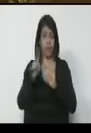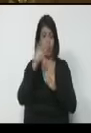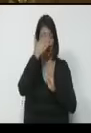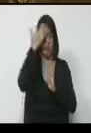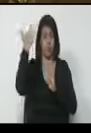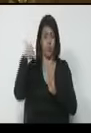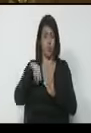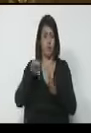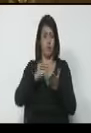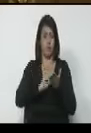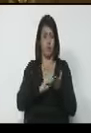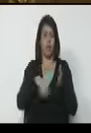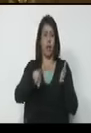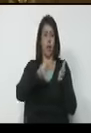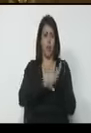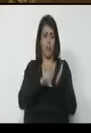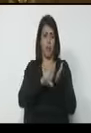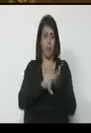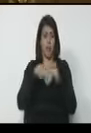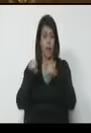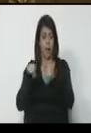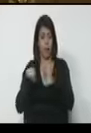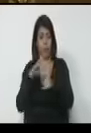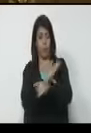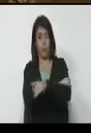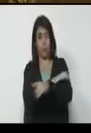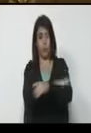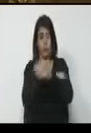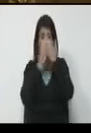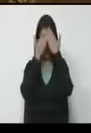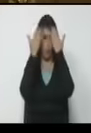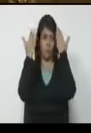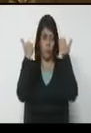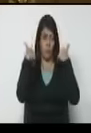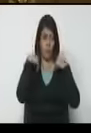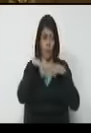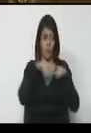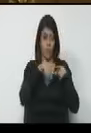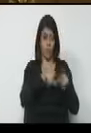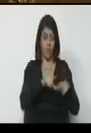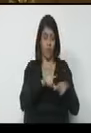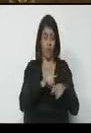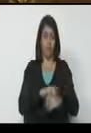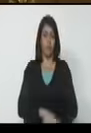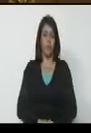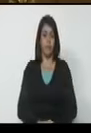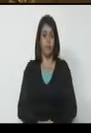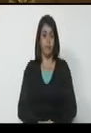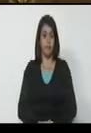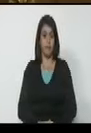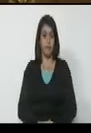esto hay que repetírselos a cada rato porque ellos lo olvidan, en sus discursos lo olvidan.